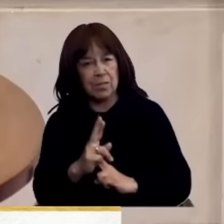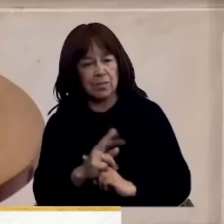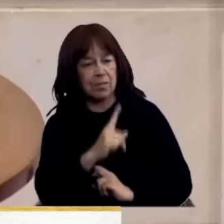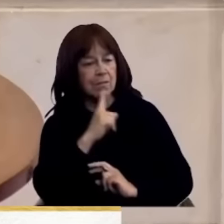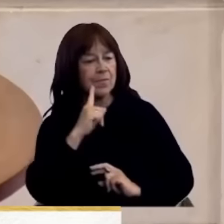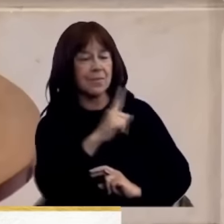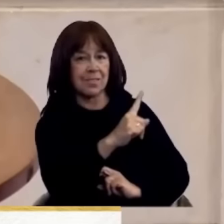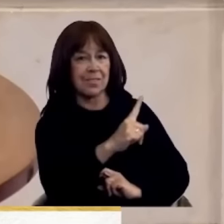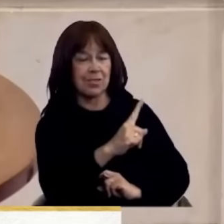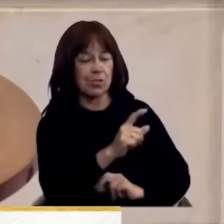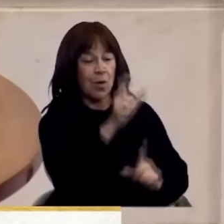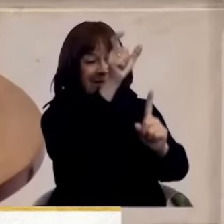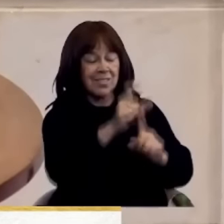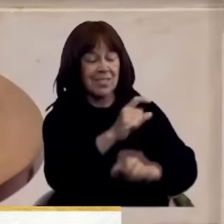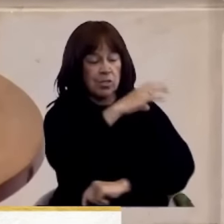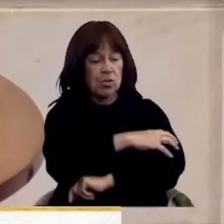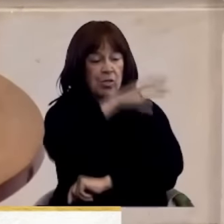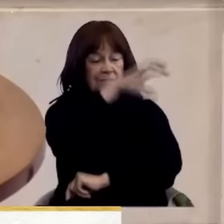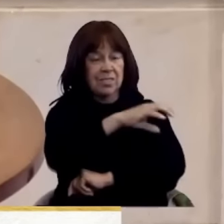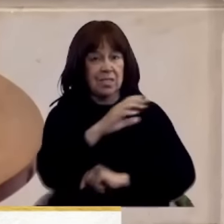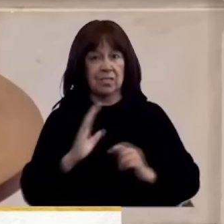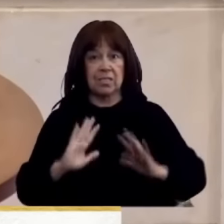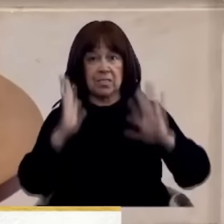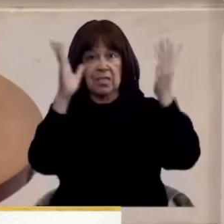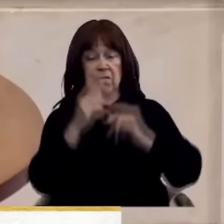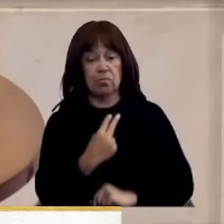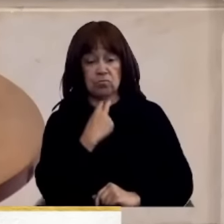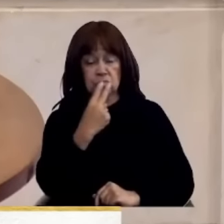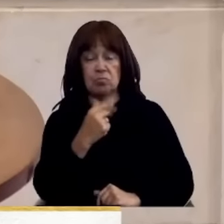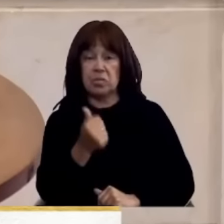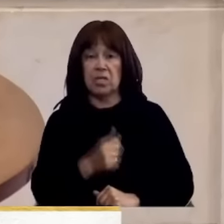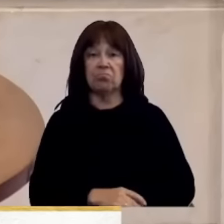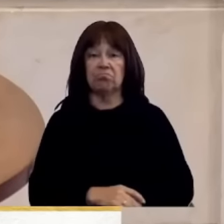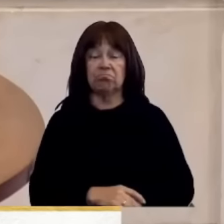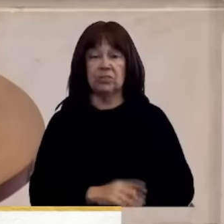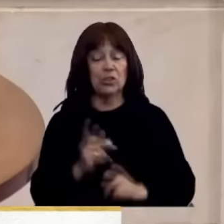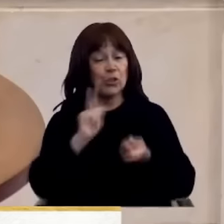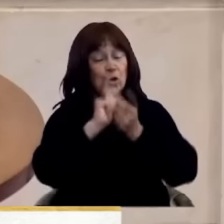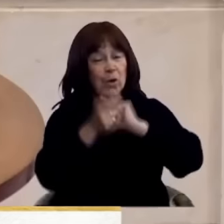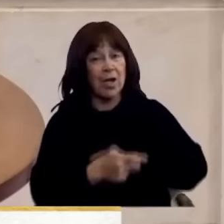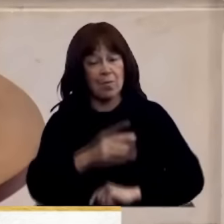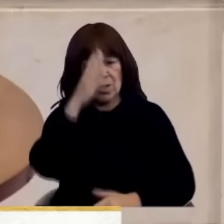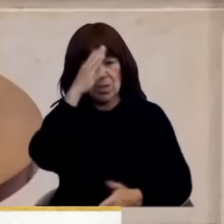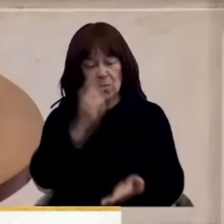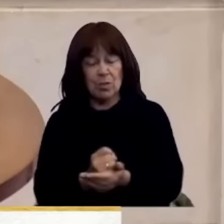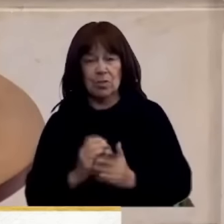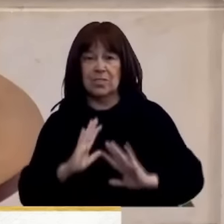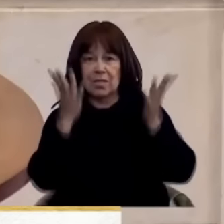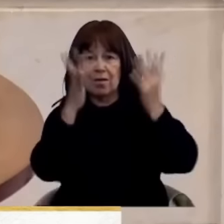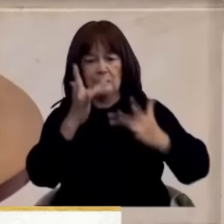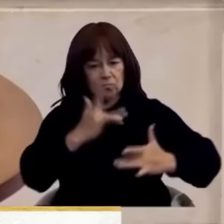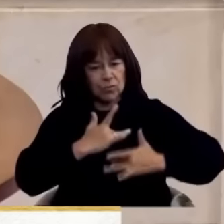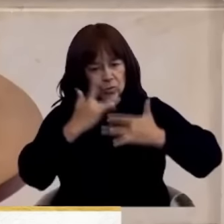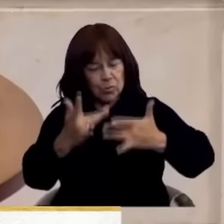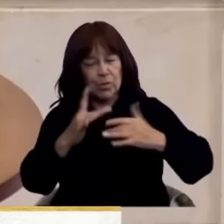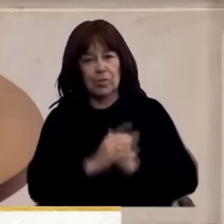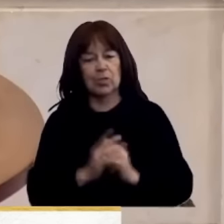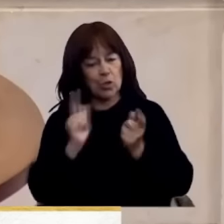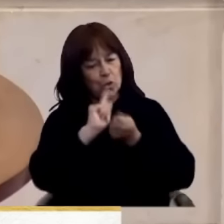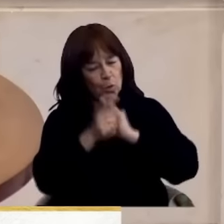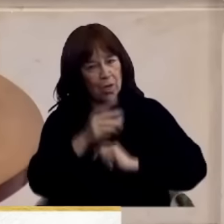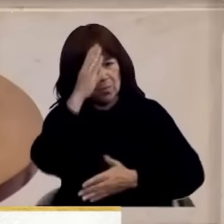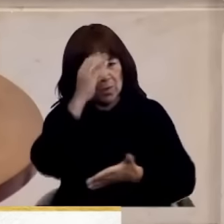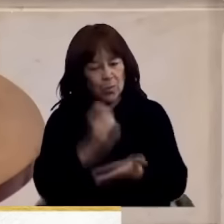al señor canciller que celebramos su buen tono y no cambio de opinión, que celebramos su buena voluntad y no cambio de